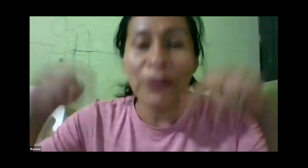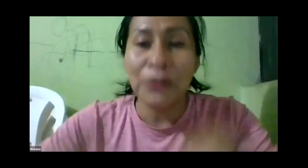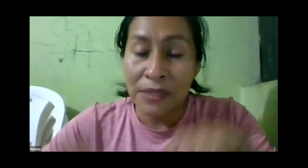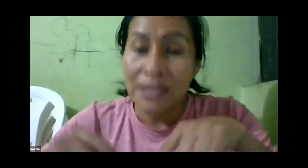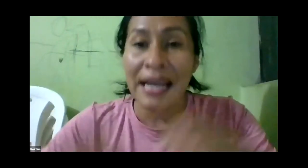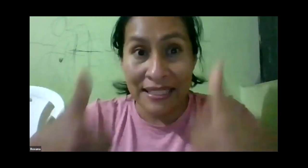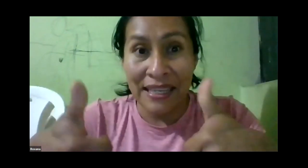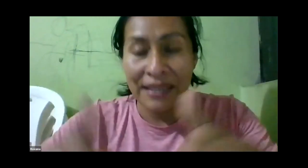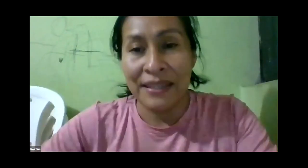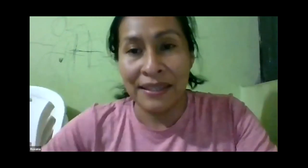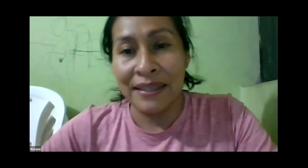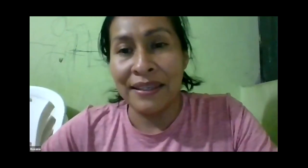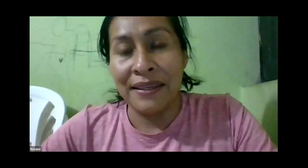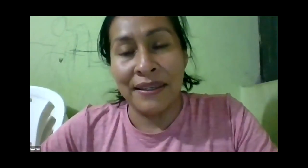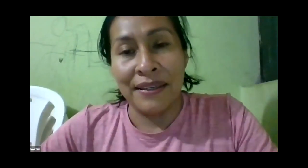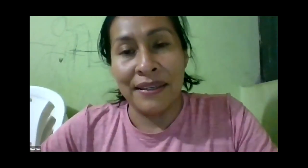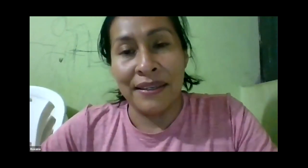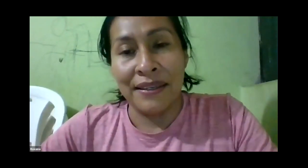este es el poder judicial sí